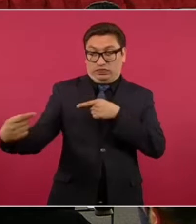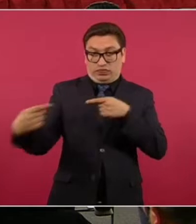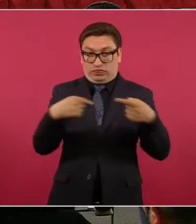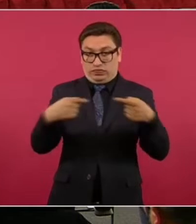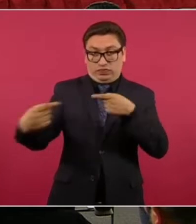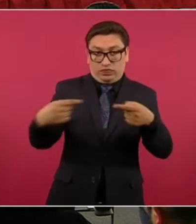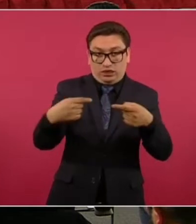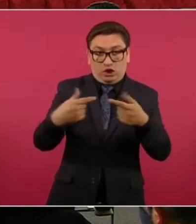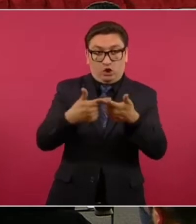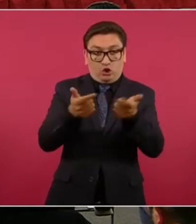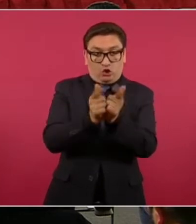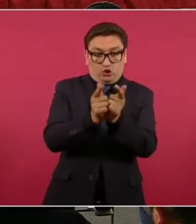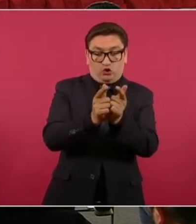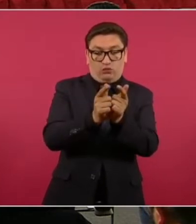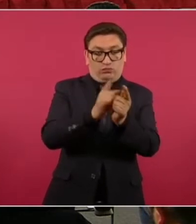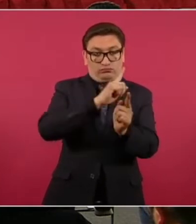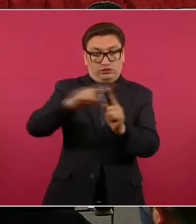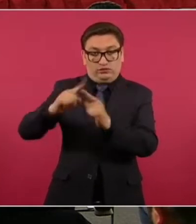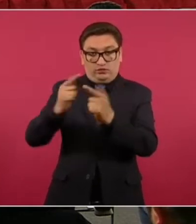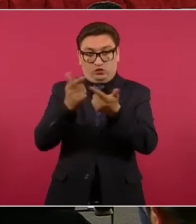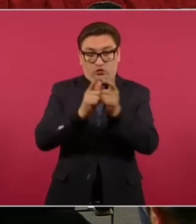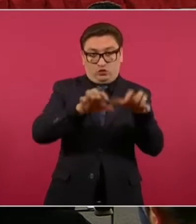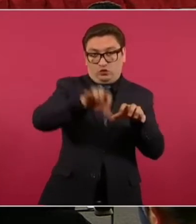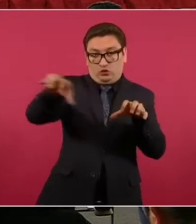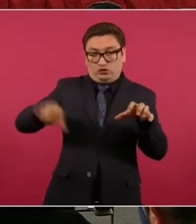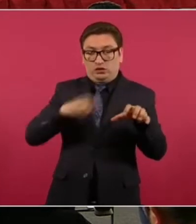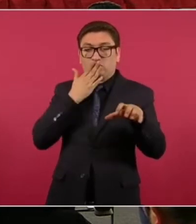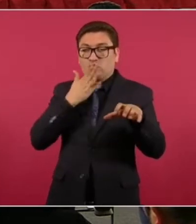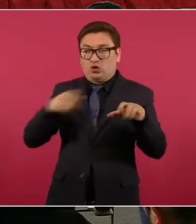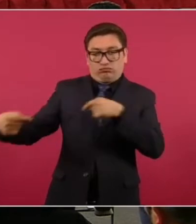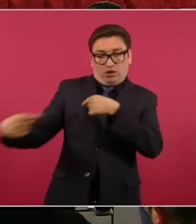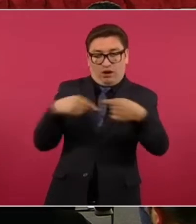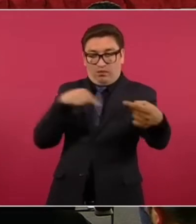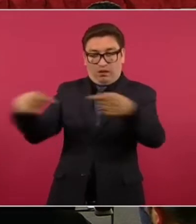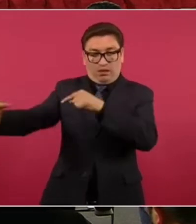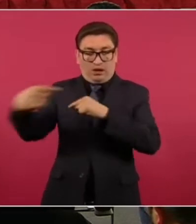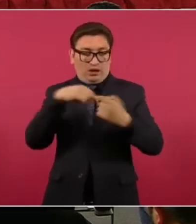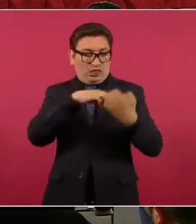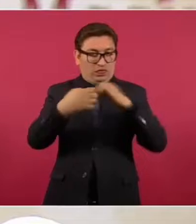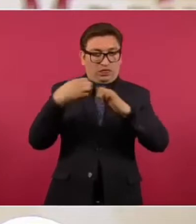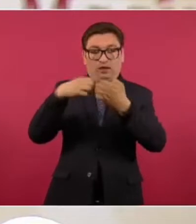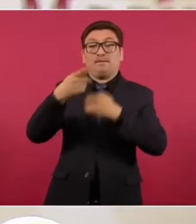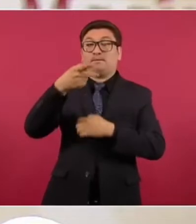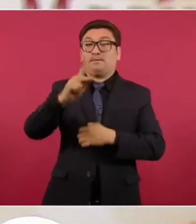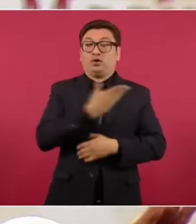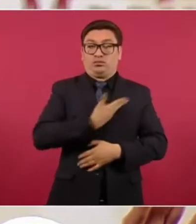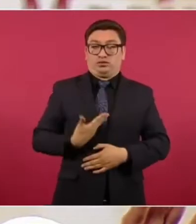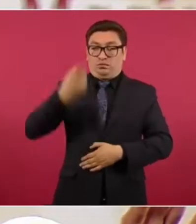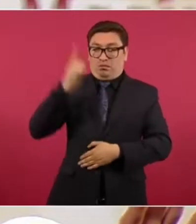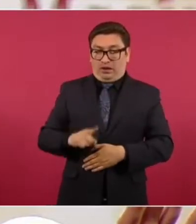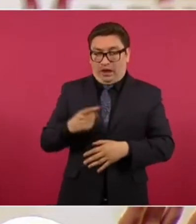entre grupos criminales en Sonora, pero como ha sido la indicación del presidente,